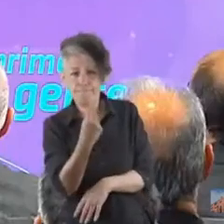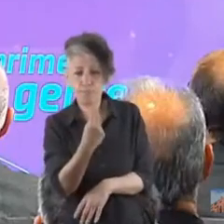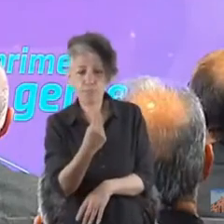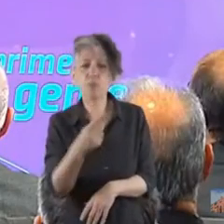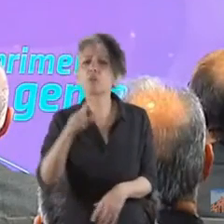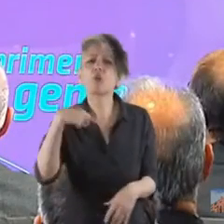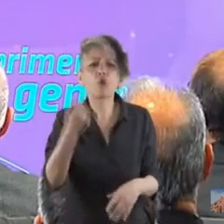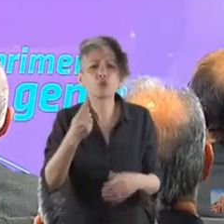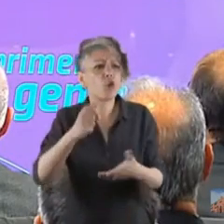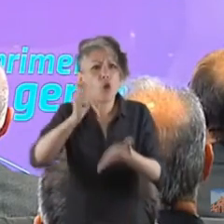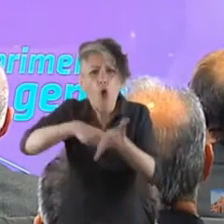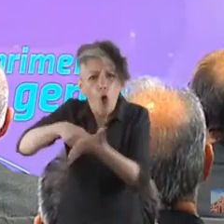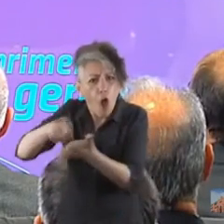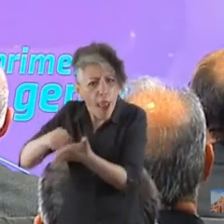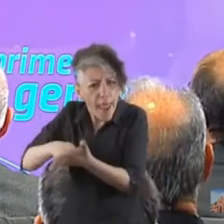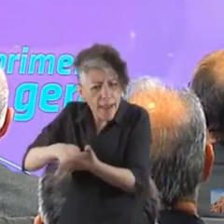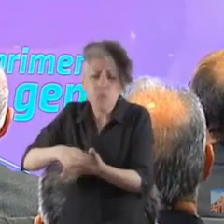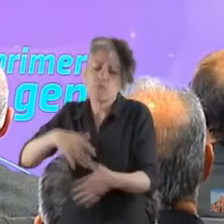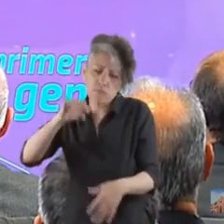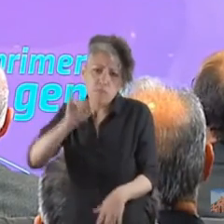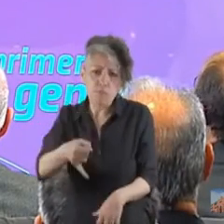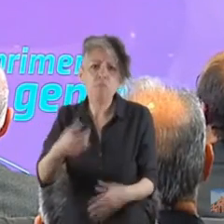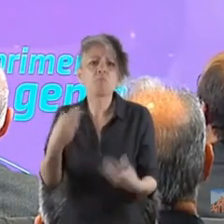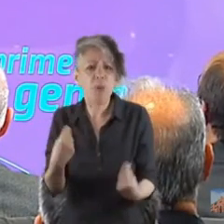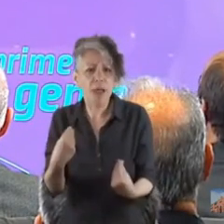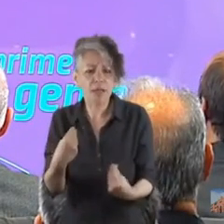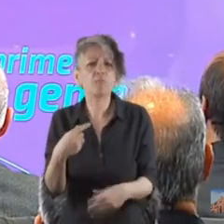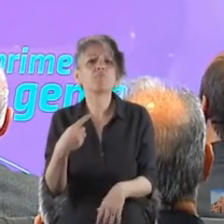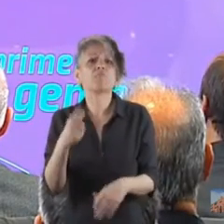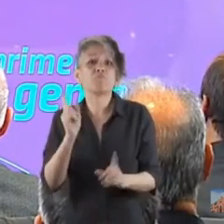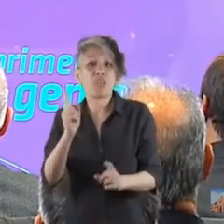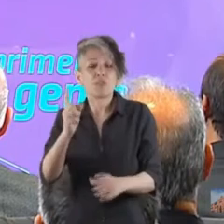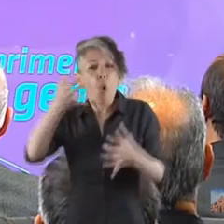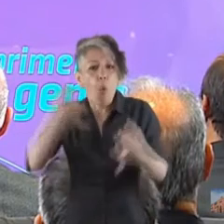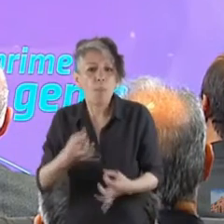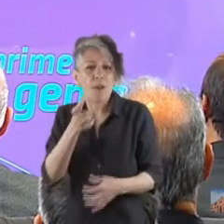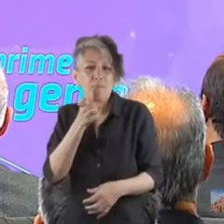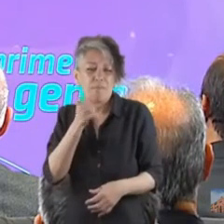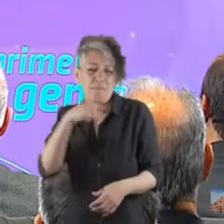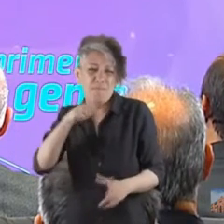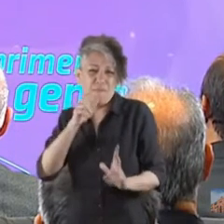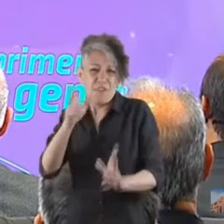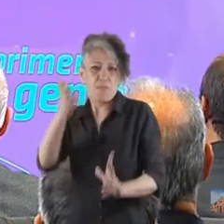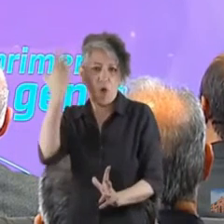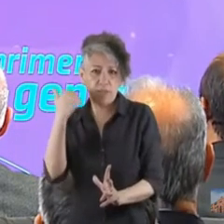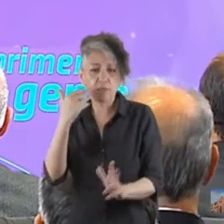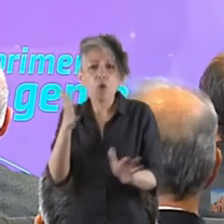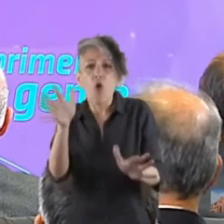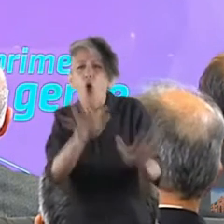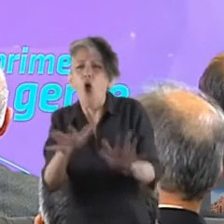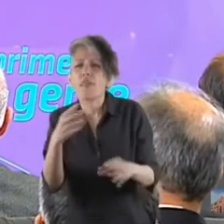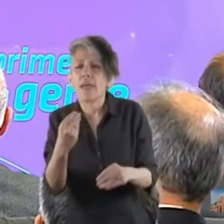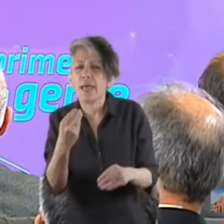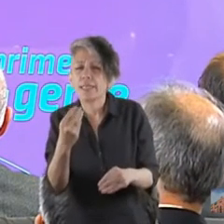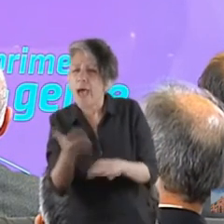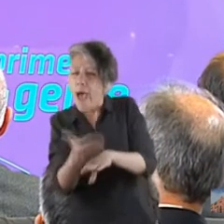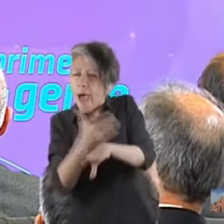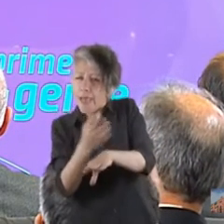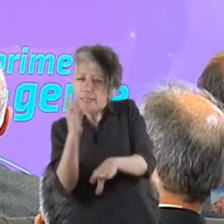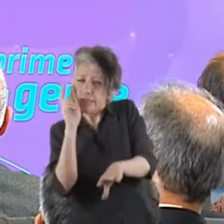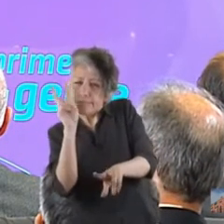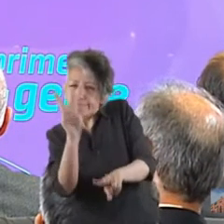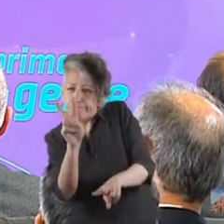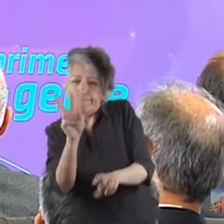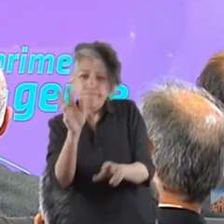necesarias para ahorrar nuestra palabra empeñada orden es ser previsible es cumplir la palabra